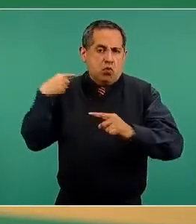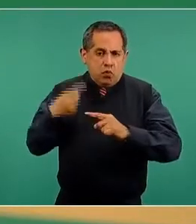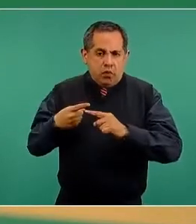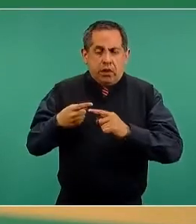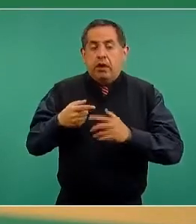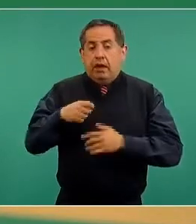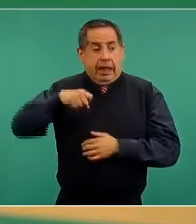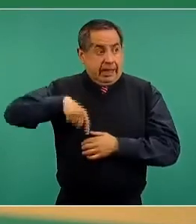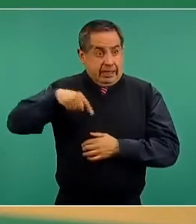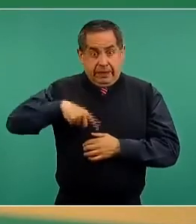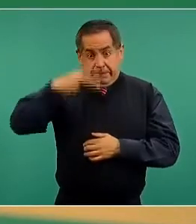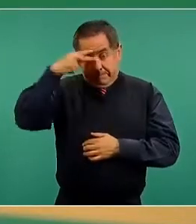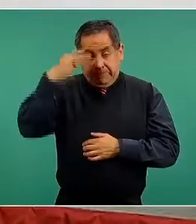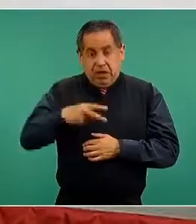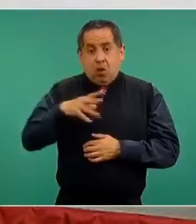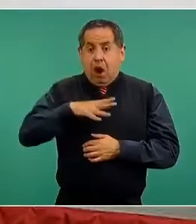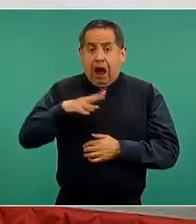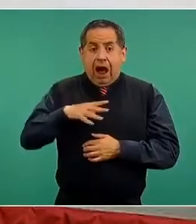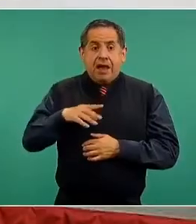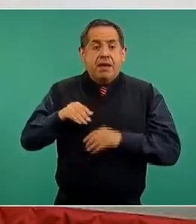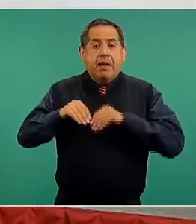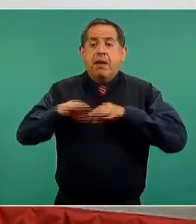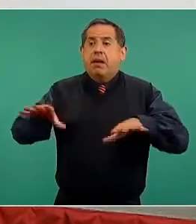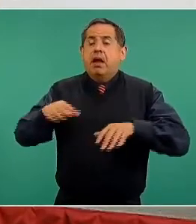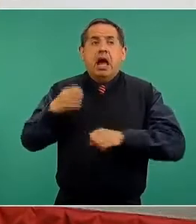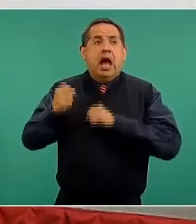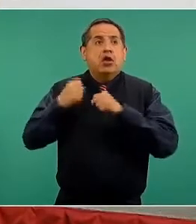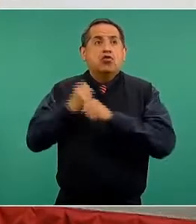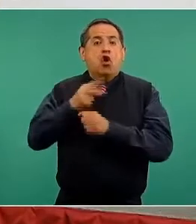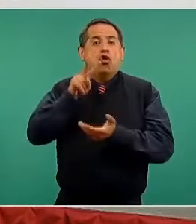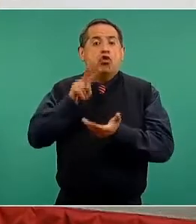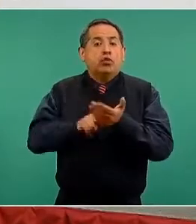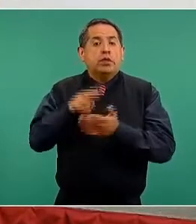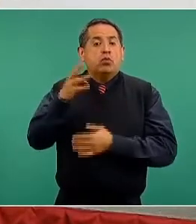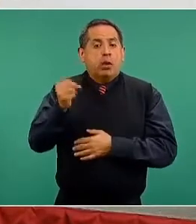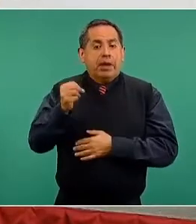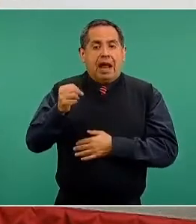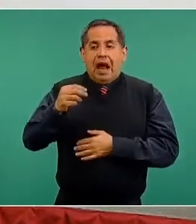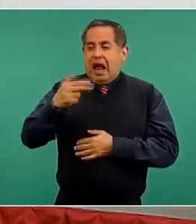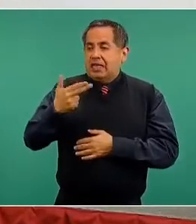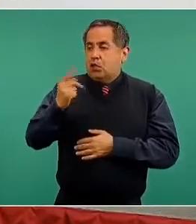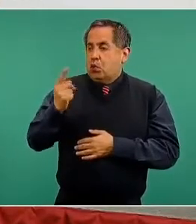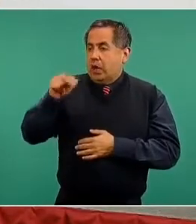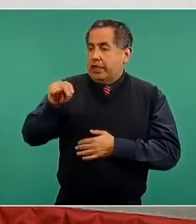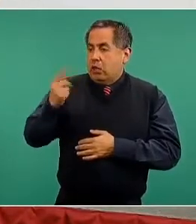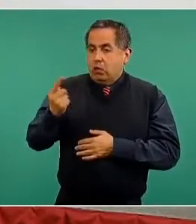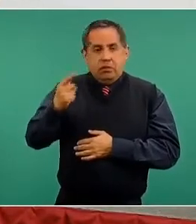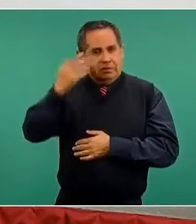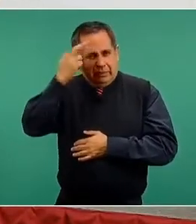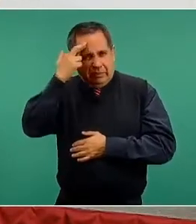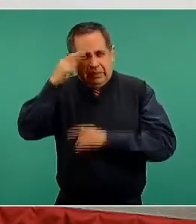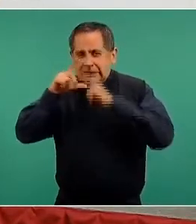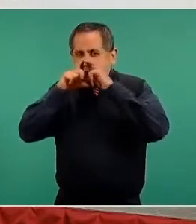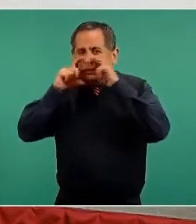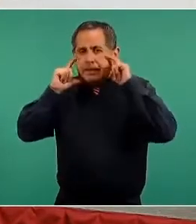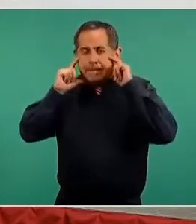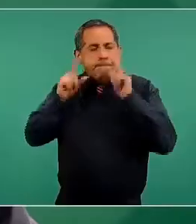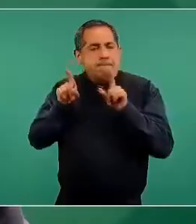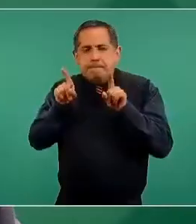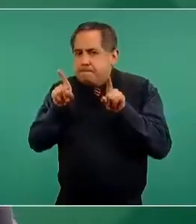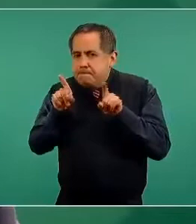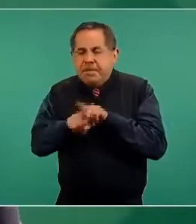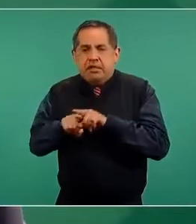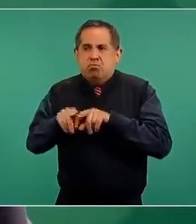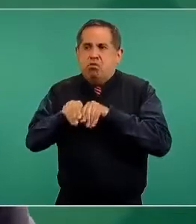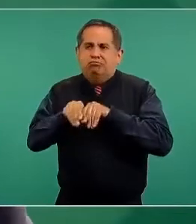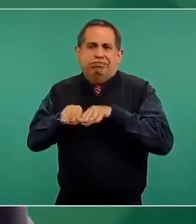la experiencia de la pandemia 2009 de influenza H1N1, en la que ocurrió el mismo fenómeno.